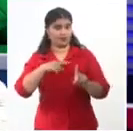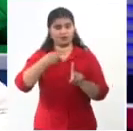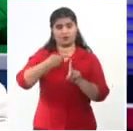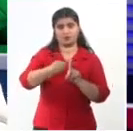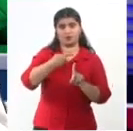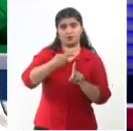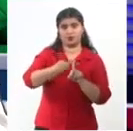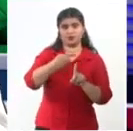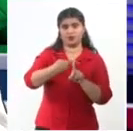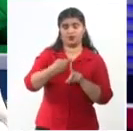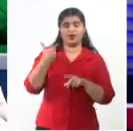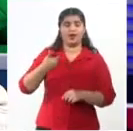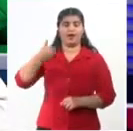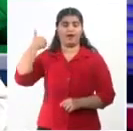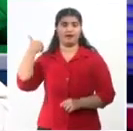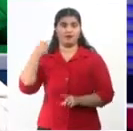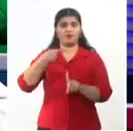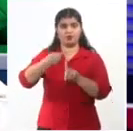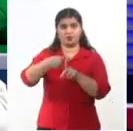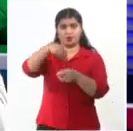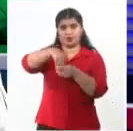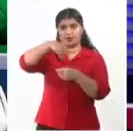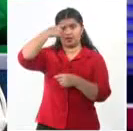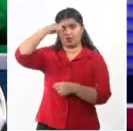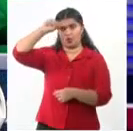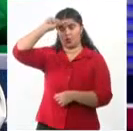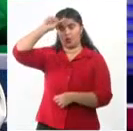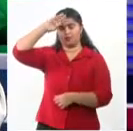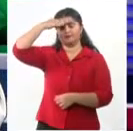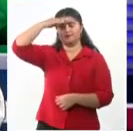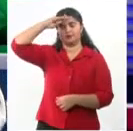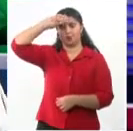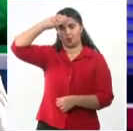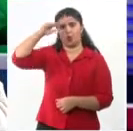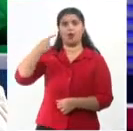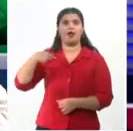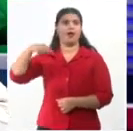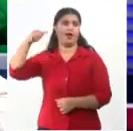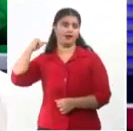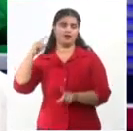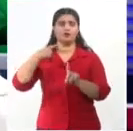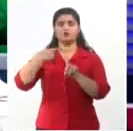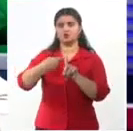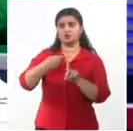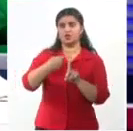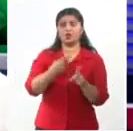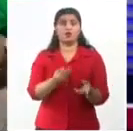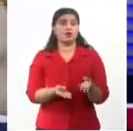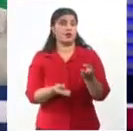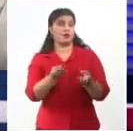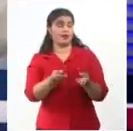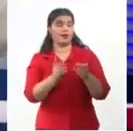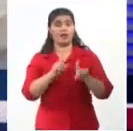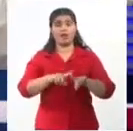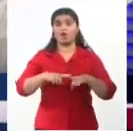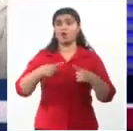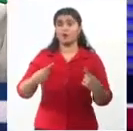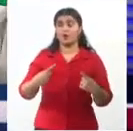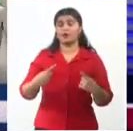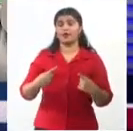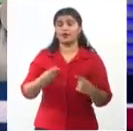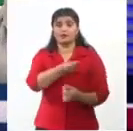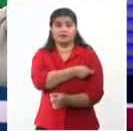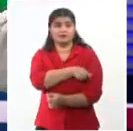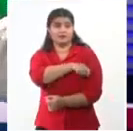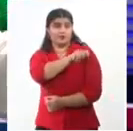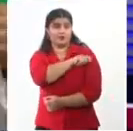ayer, para que también nuestra población vaya teniendo una comparación, porque nuestra población recuerda cuando